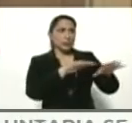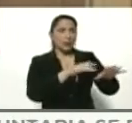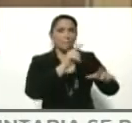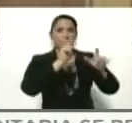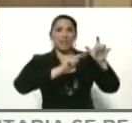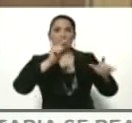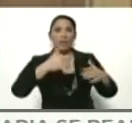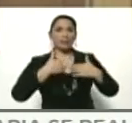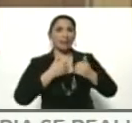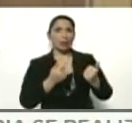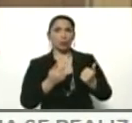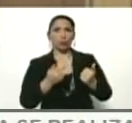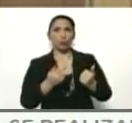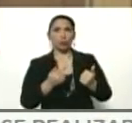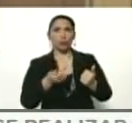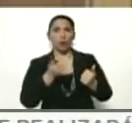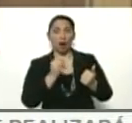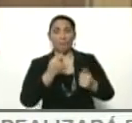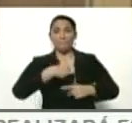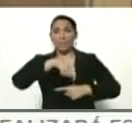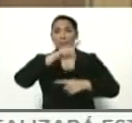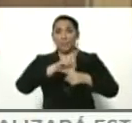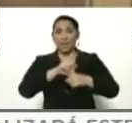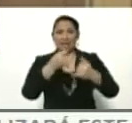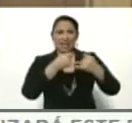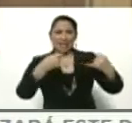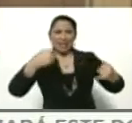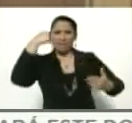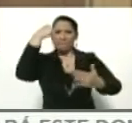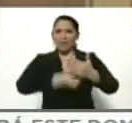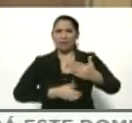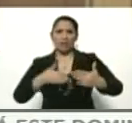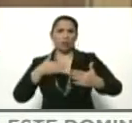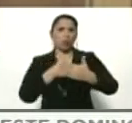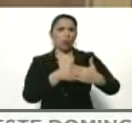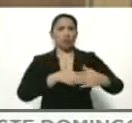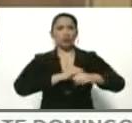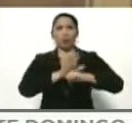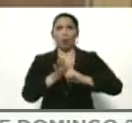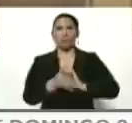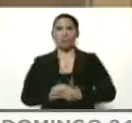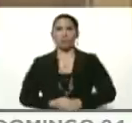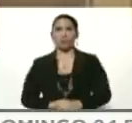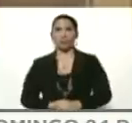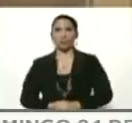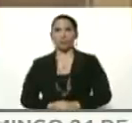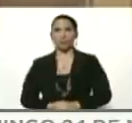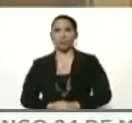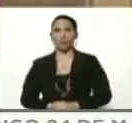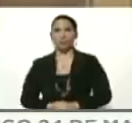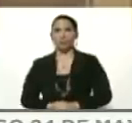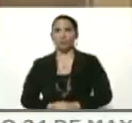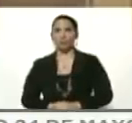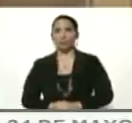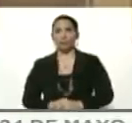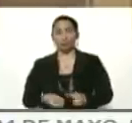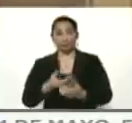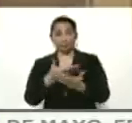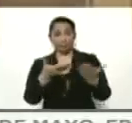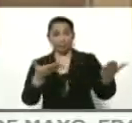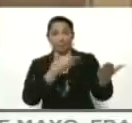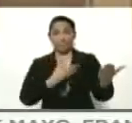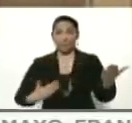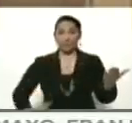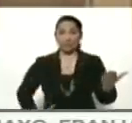personal que está en esa primera línea de batalla contra el COVID-19. Allí el presidente de